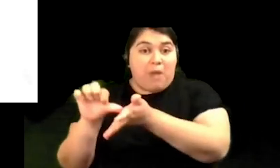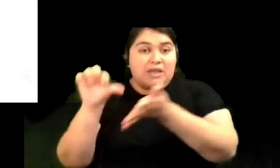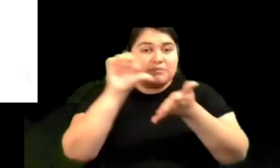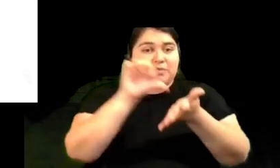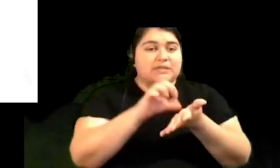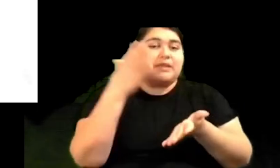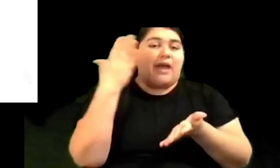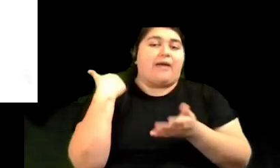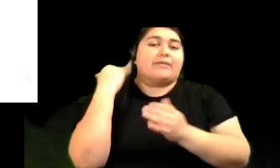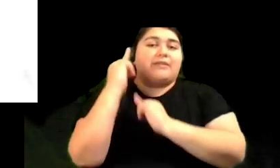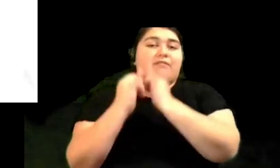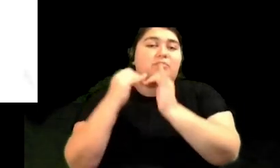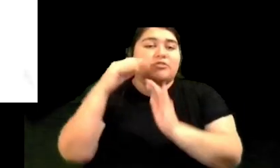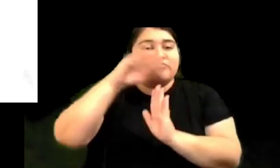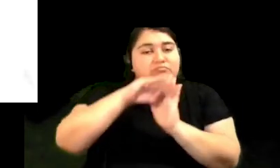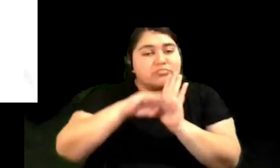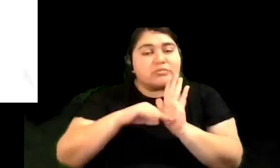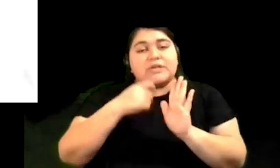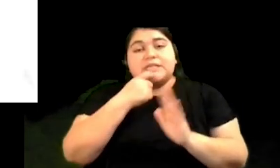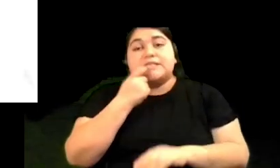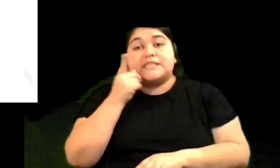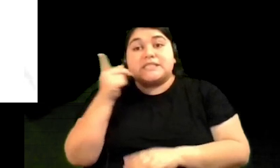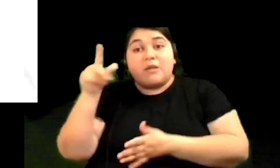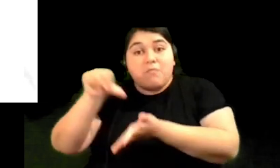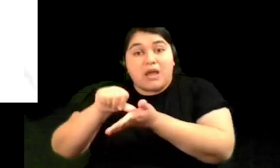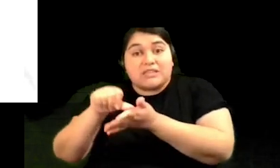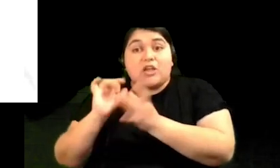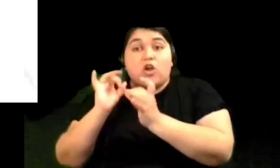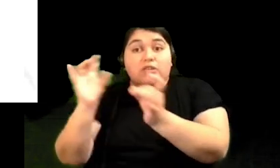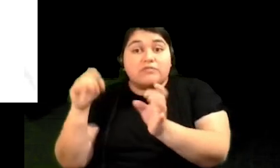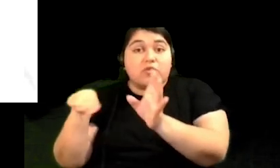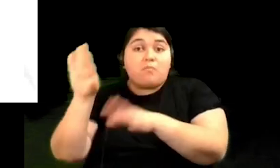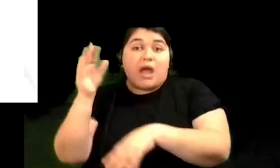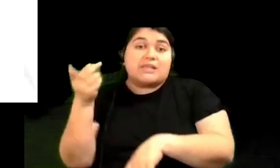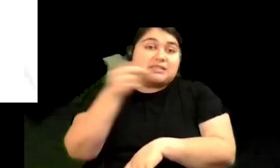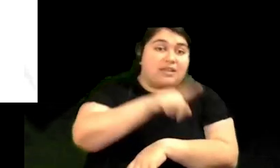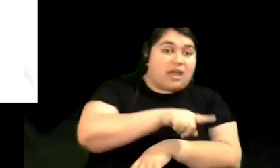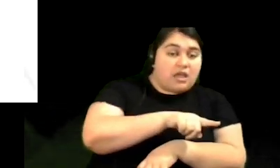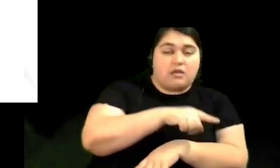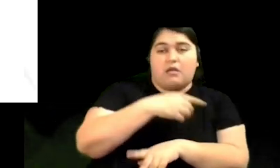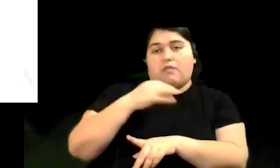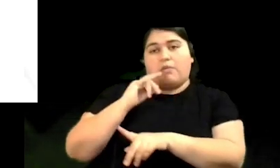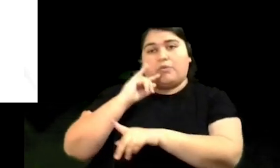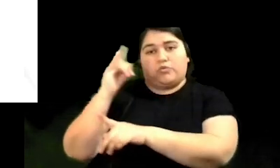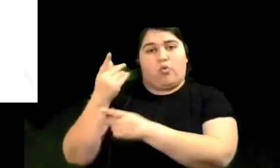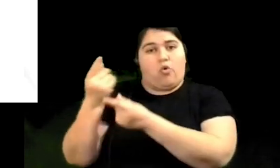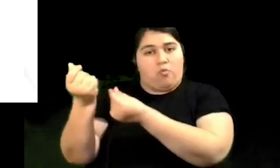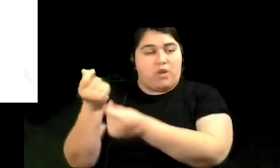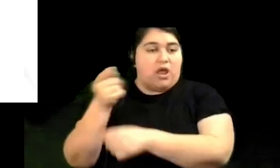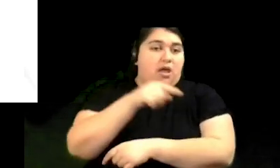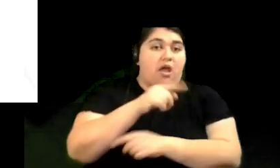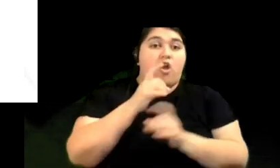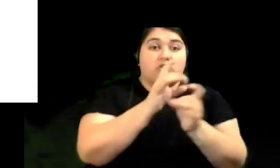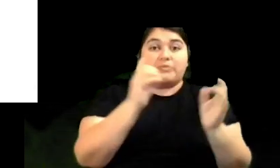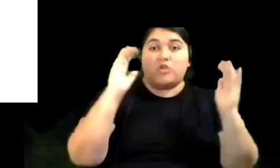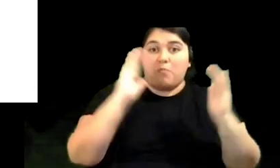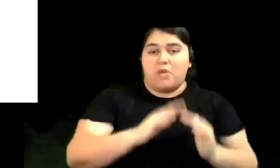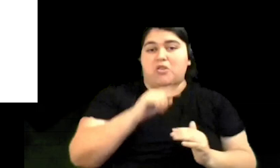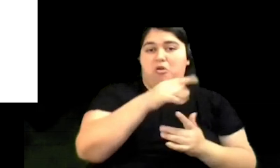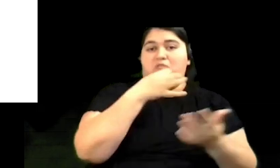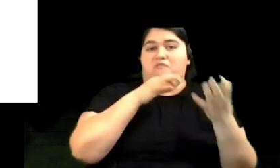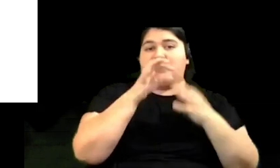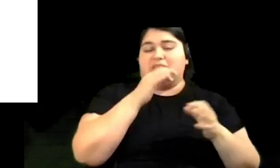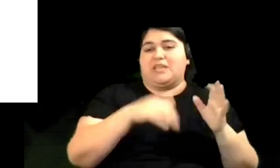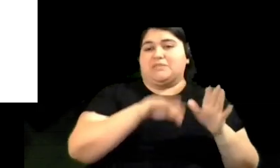tipo un inventario, si uno contaminaba más, tenía que salir a comprar, y si contaminaba menos, podía vender. Se hacía un comercio de emisiones